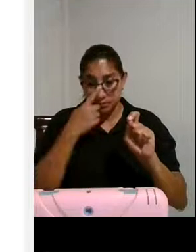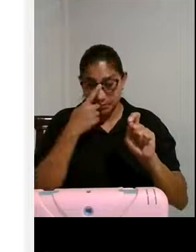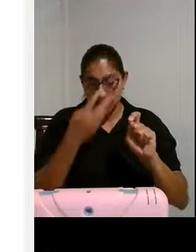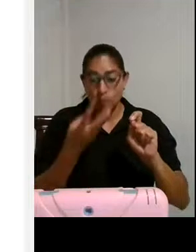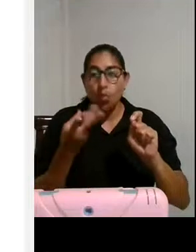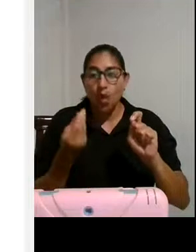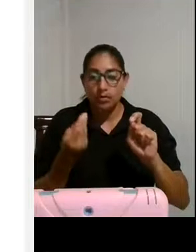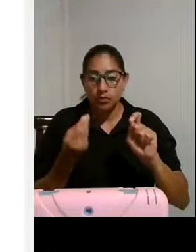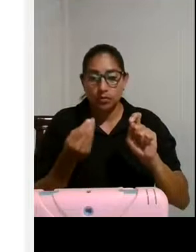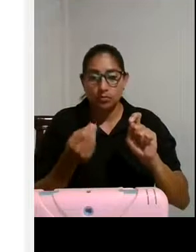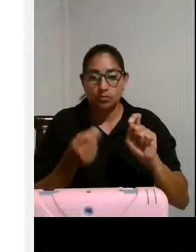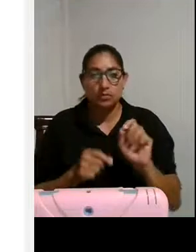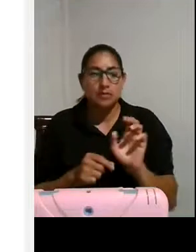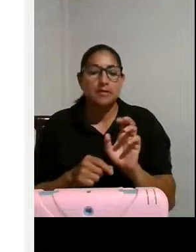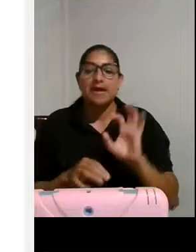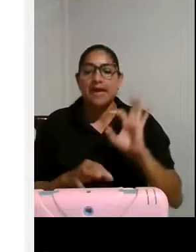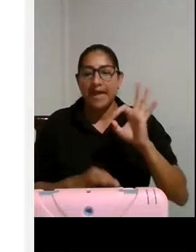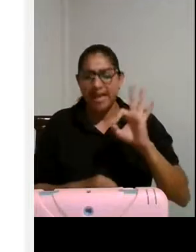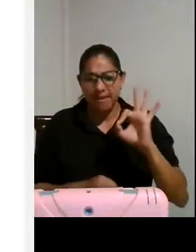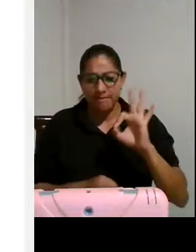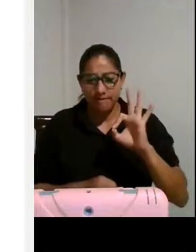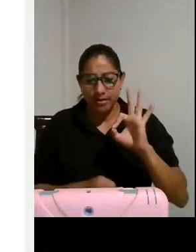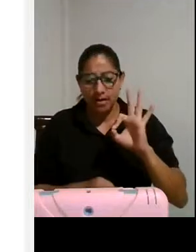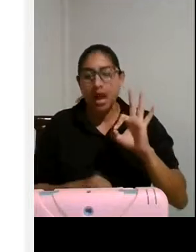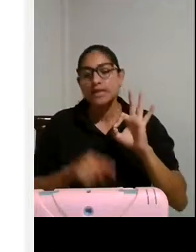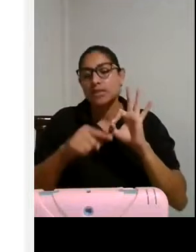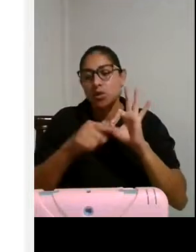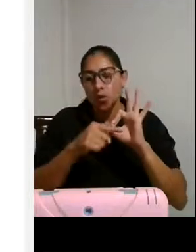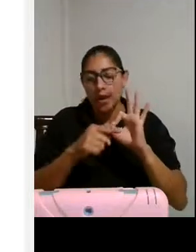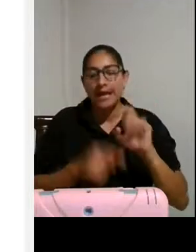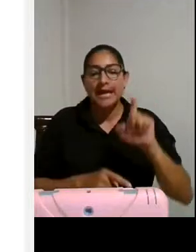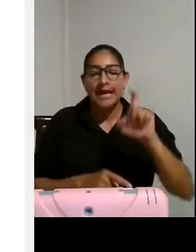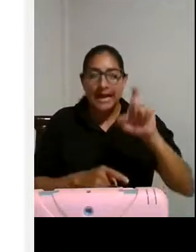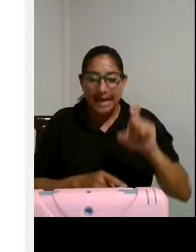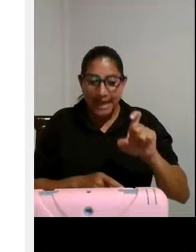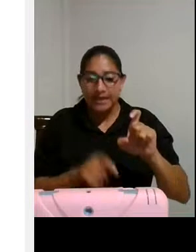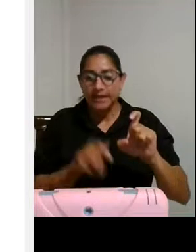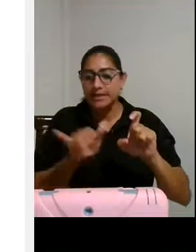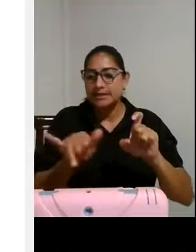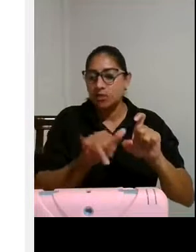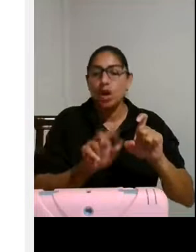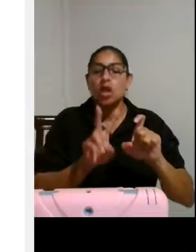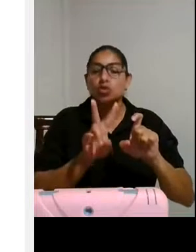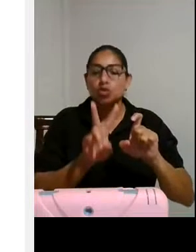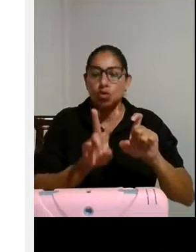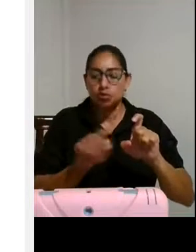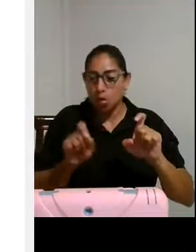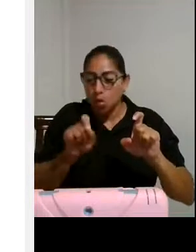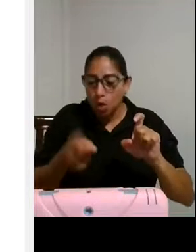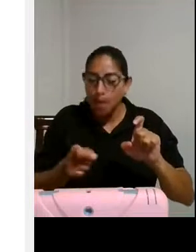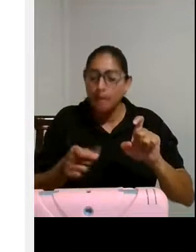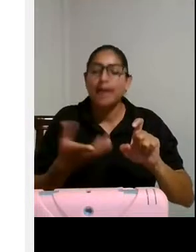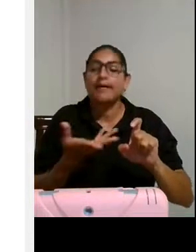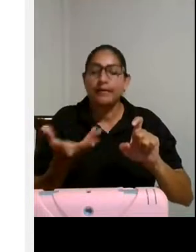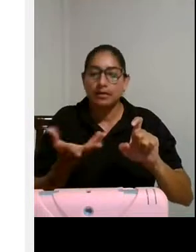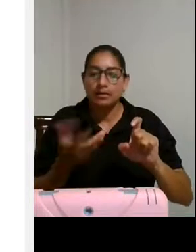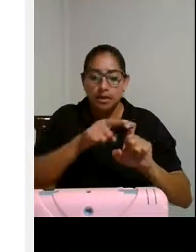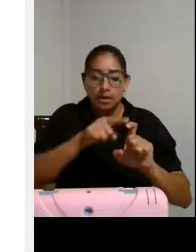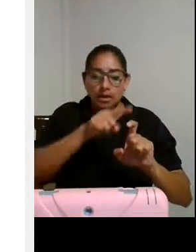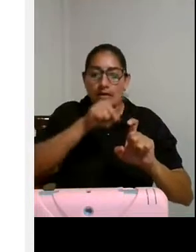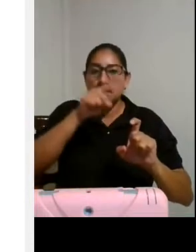derivada de la función f en el punto x igual 2, por ejemplo, utilizamos